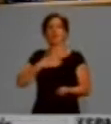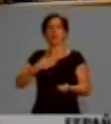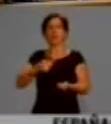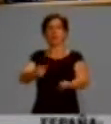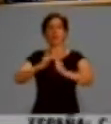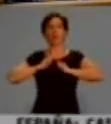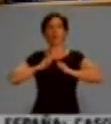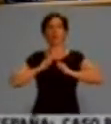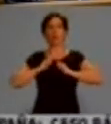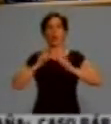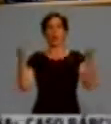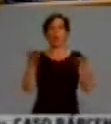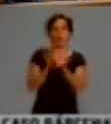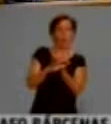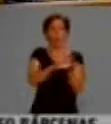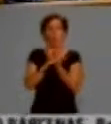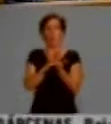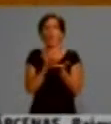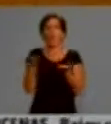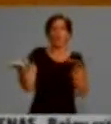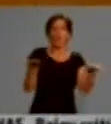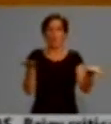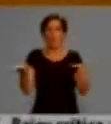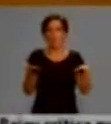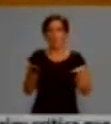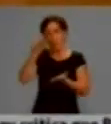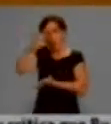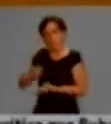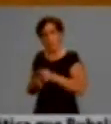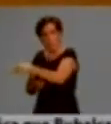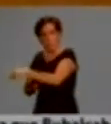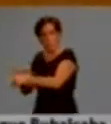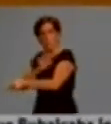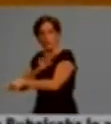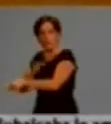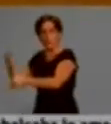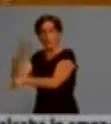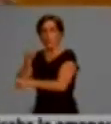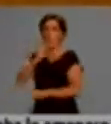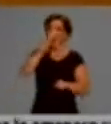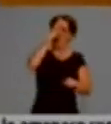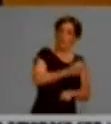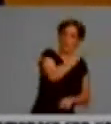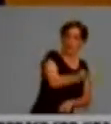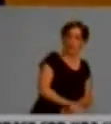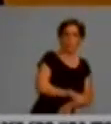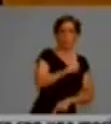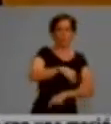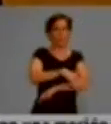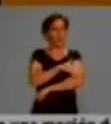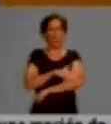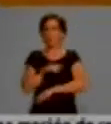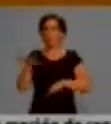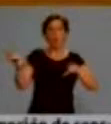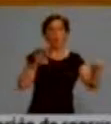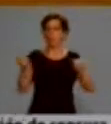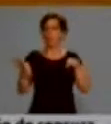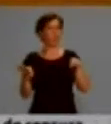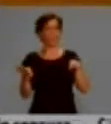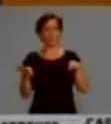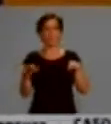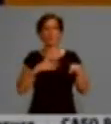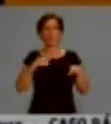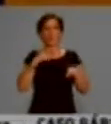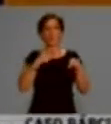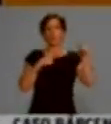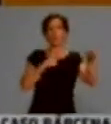una falsa disyuntiva. O creen al señor Bárcenas o creen al presidente del Gobierno. No, no es esa la opción. La opción es entre mentiras y